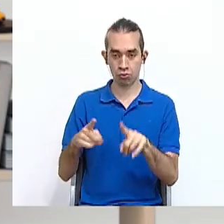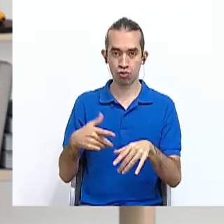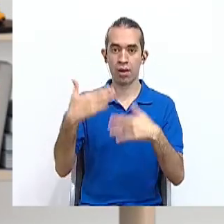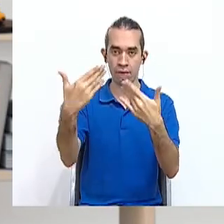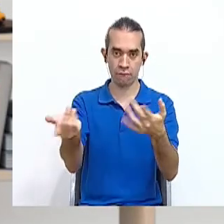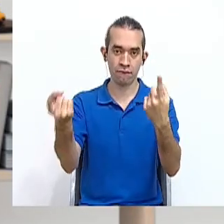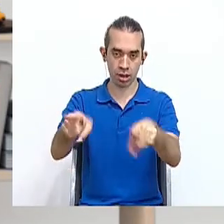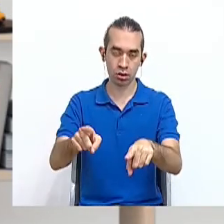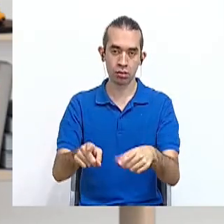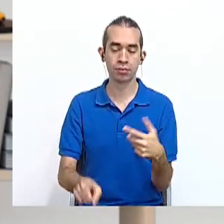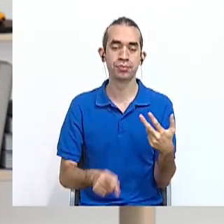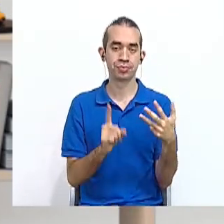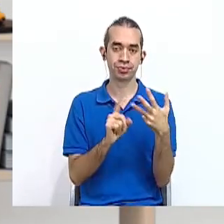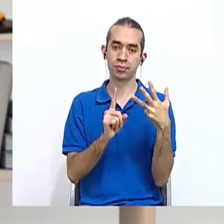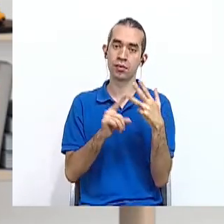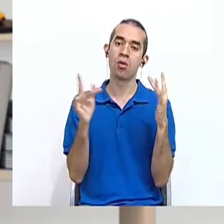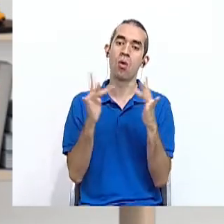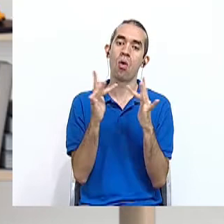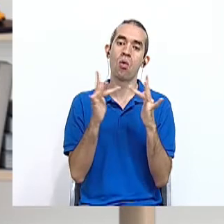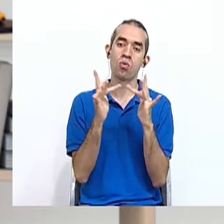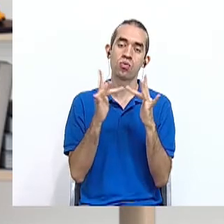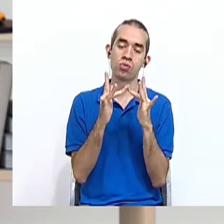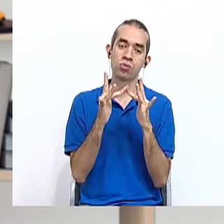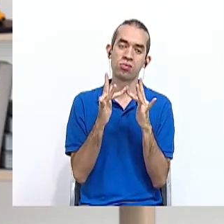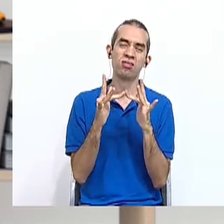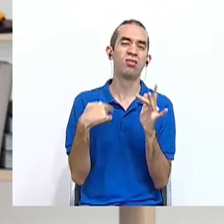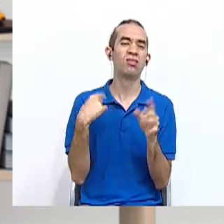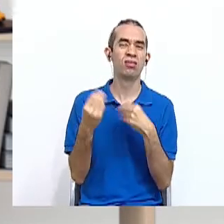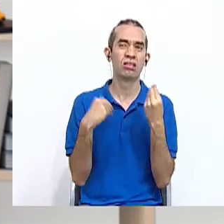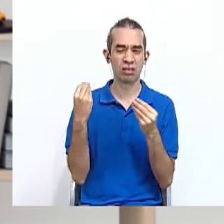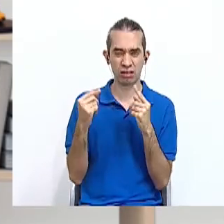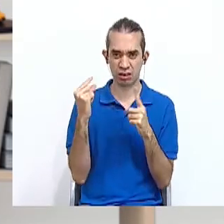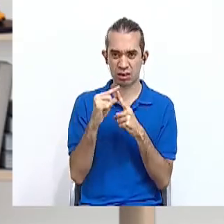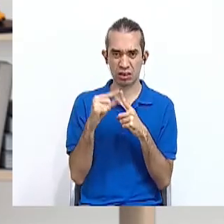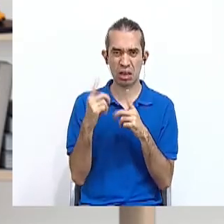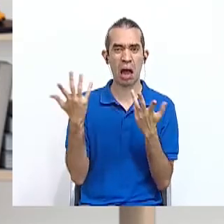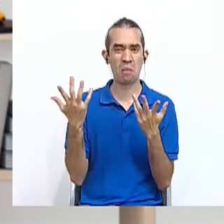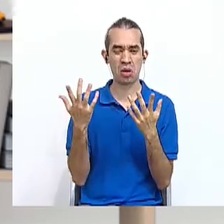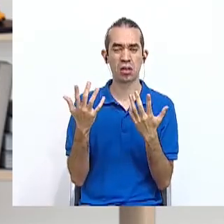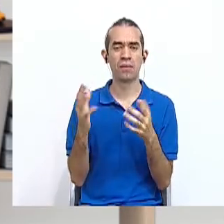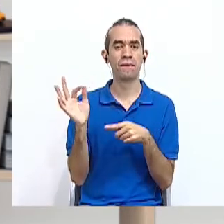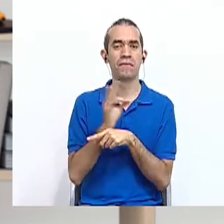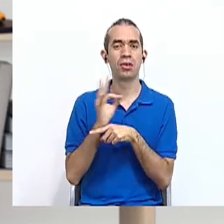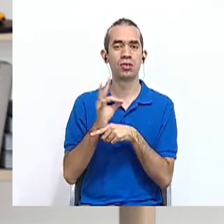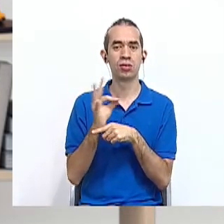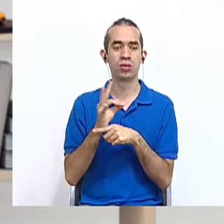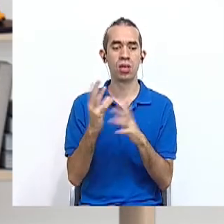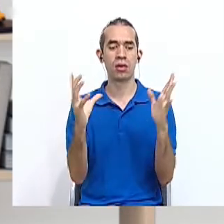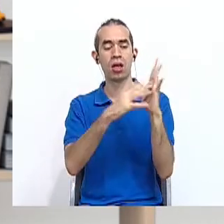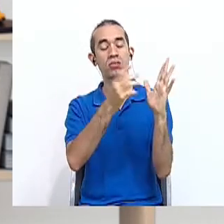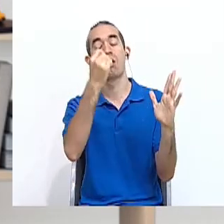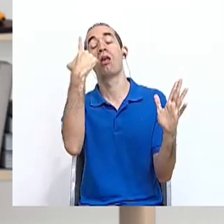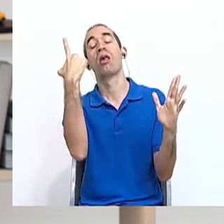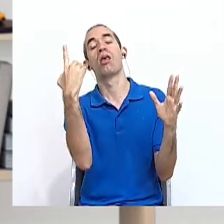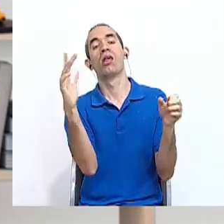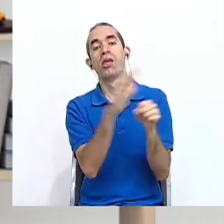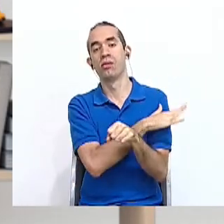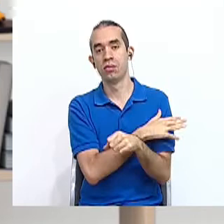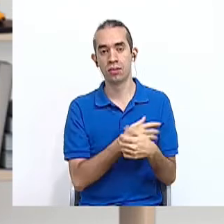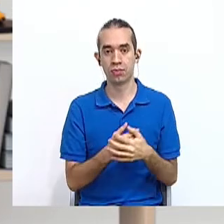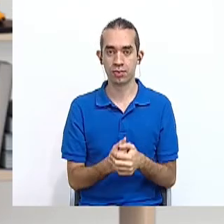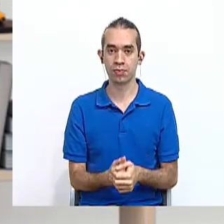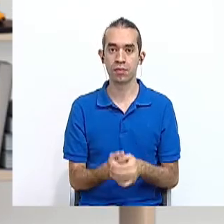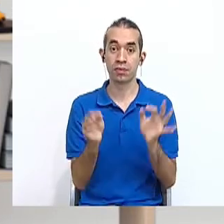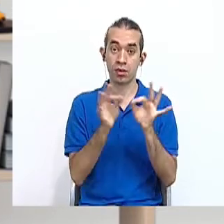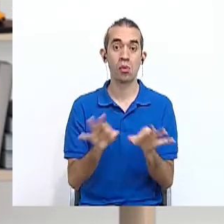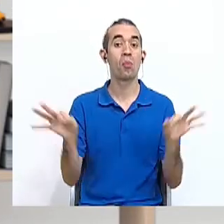efecto. Y existen unos conectores en donde lo que hago es, por medio de ellos, darle un sentido al texto. Muy